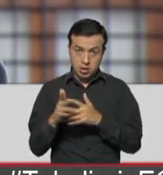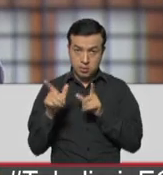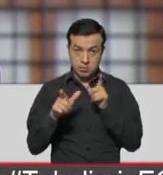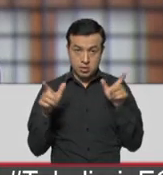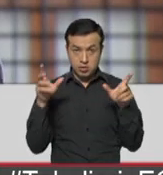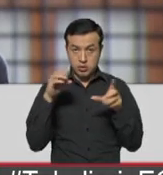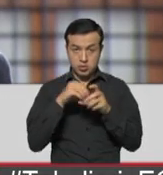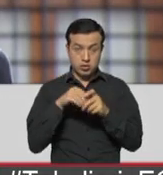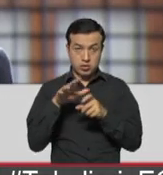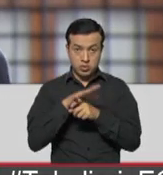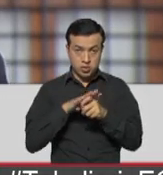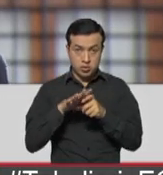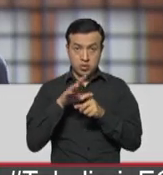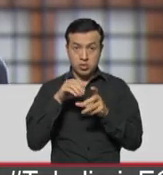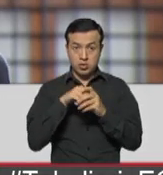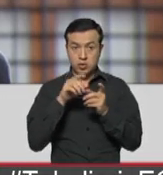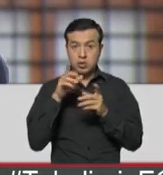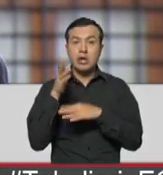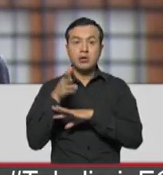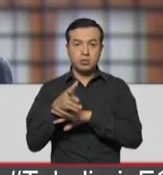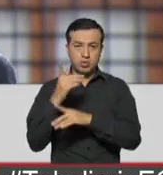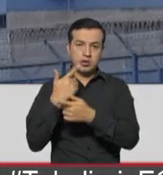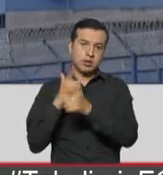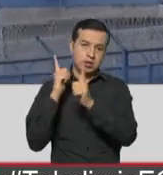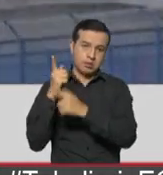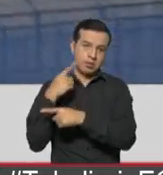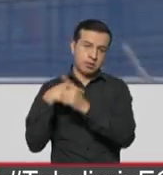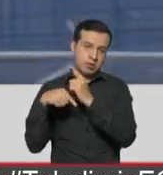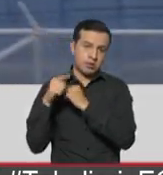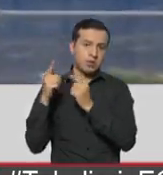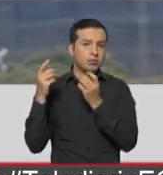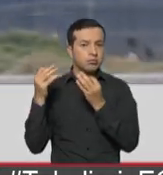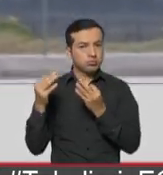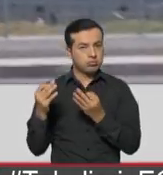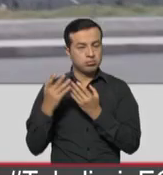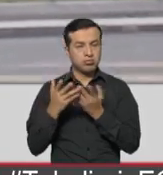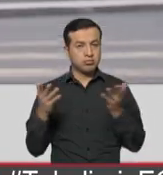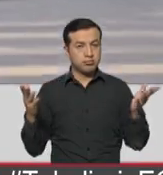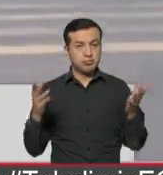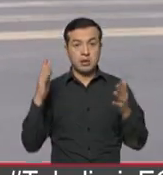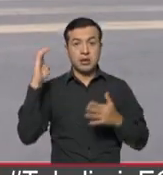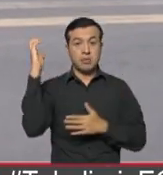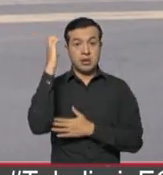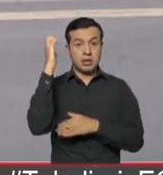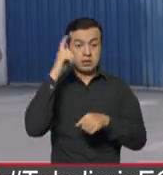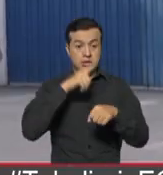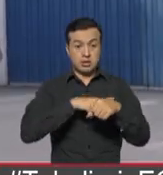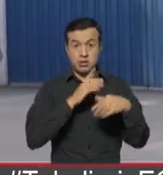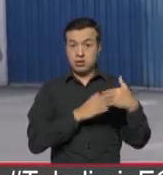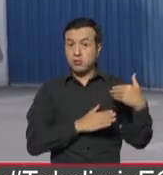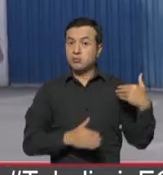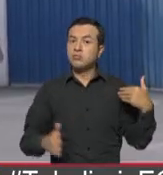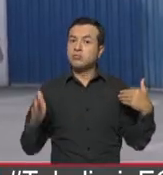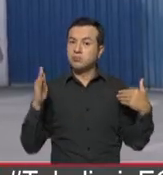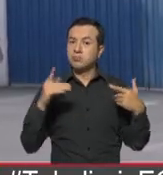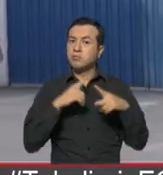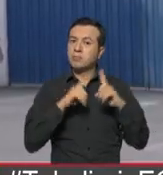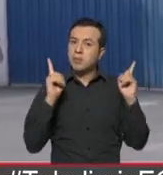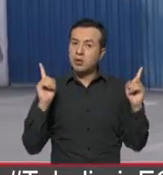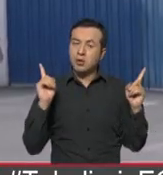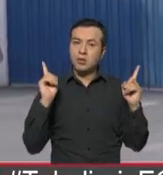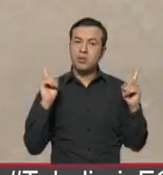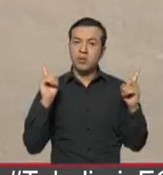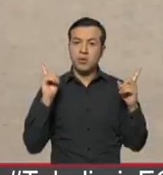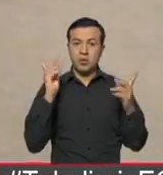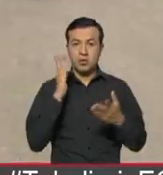población pueda eventualmente regresar a la legalidad. El gobierno nacional amplió el estado de excepción del sistema penitenciario. No obstante, eso